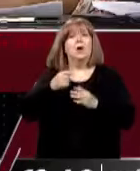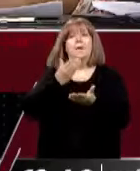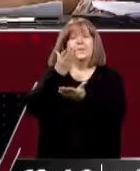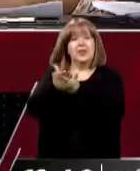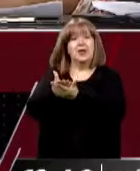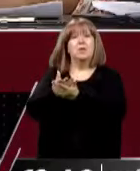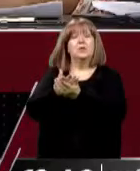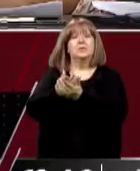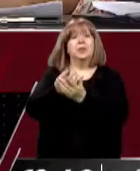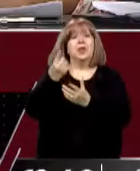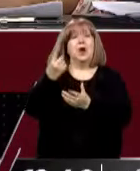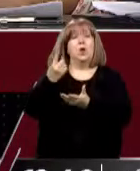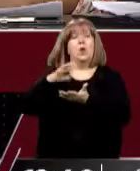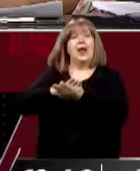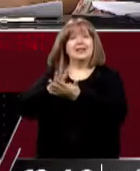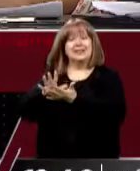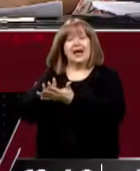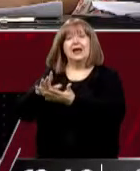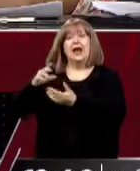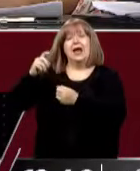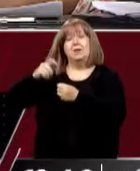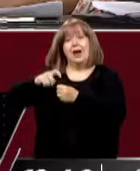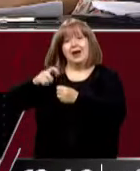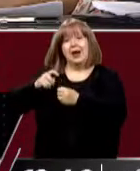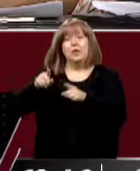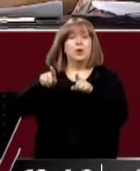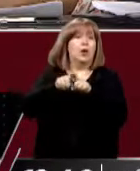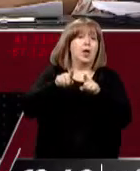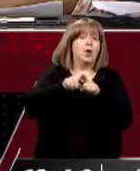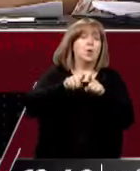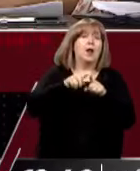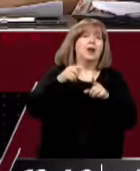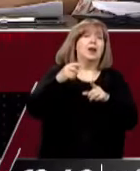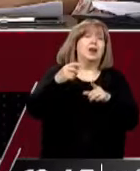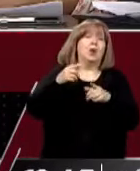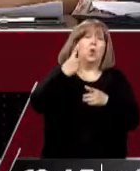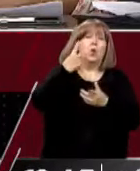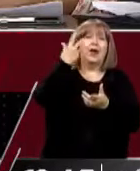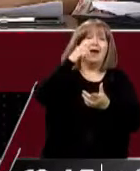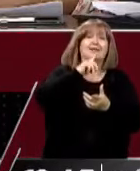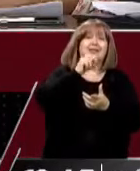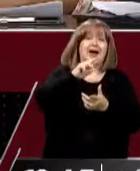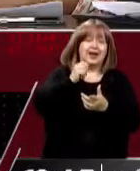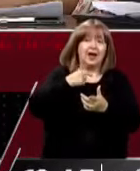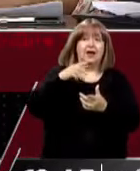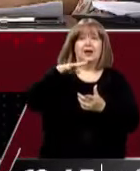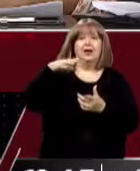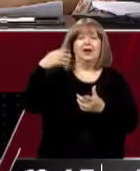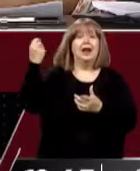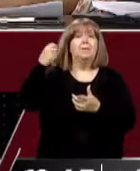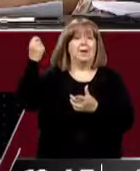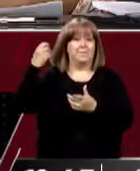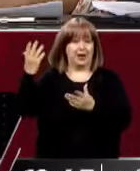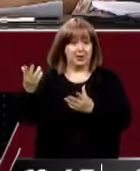una hectárea en Malargüe no es lo mismo que una hectárea en el Valle de Uco y no es que una hectárea en la Pampa Húmeda. Está bien, y hay que por ahí despejar este tipo de problemas